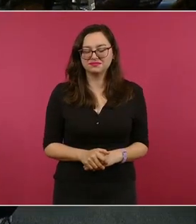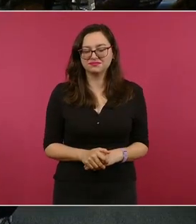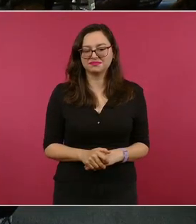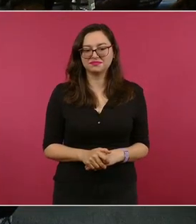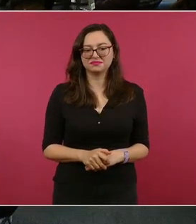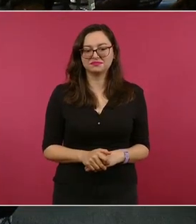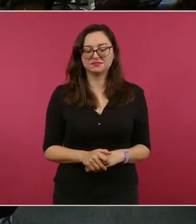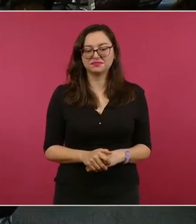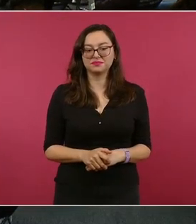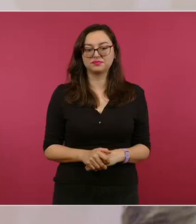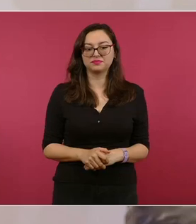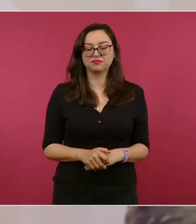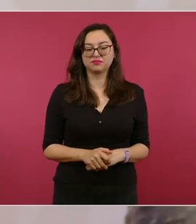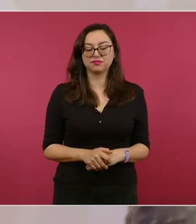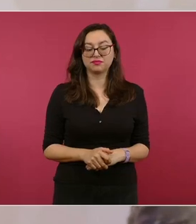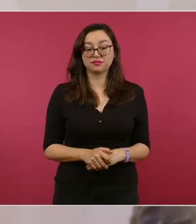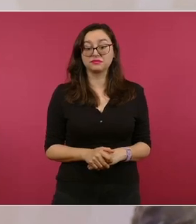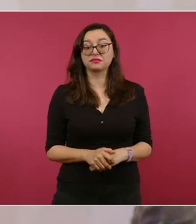igual